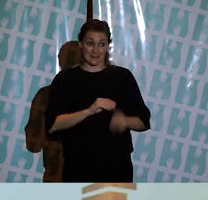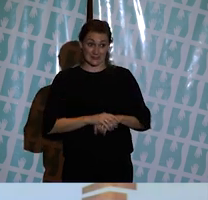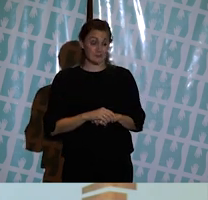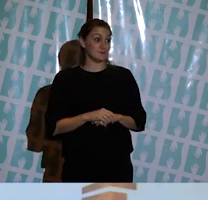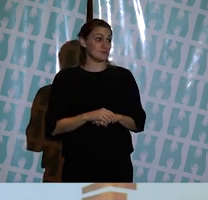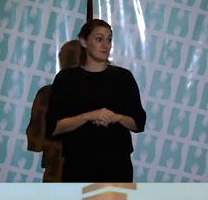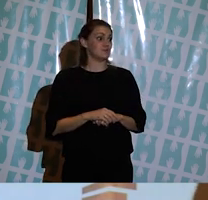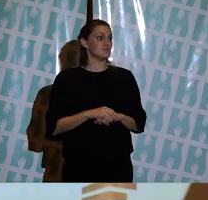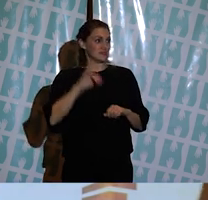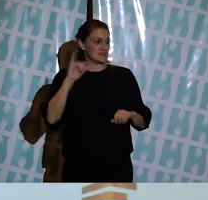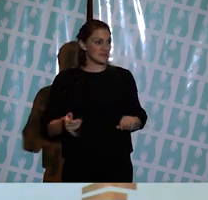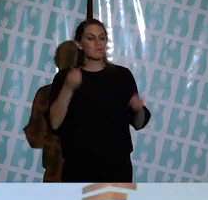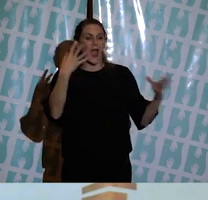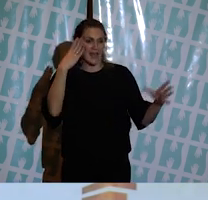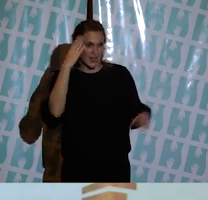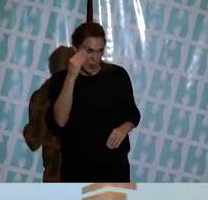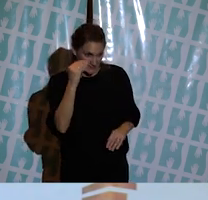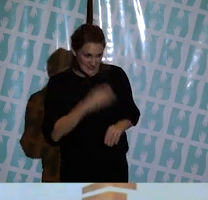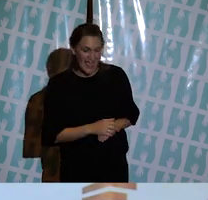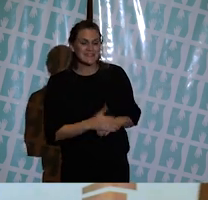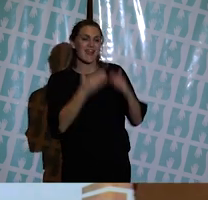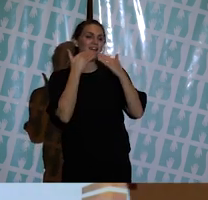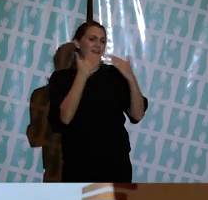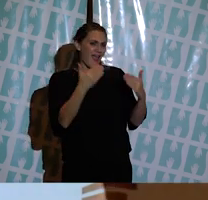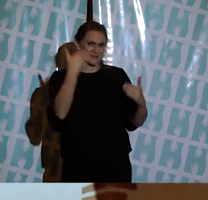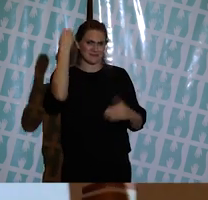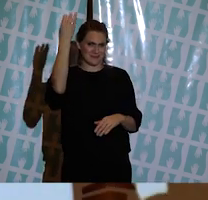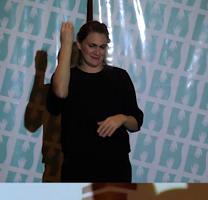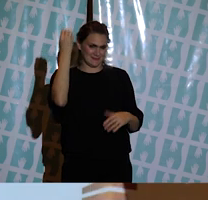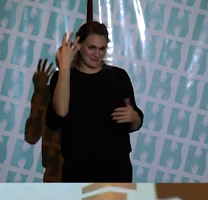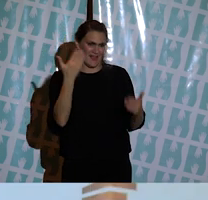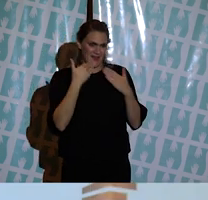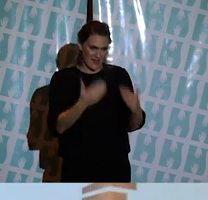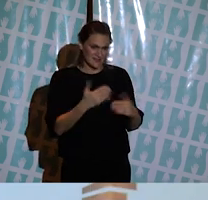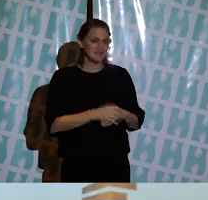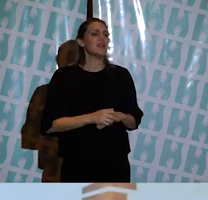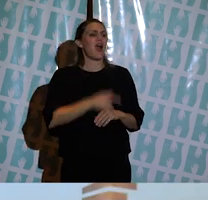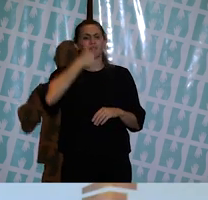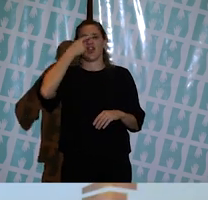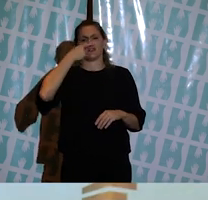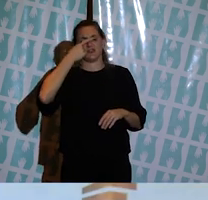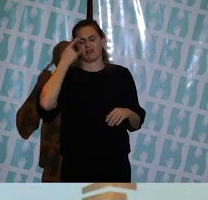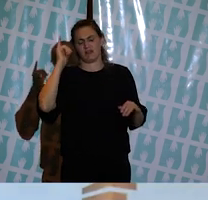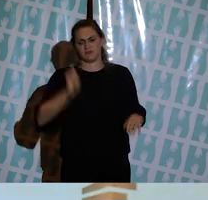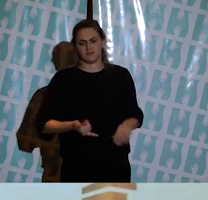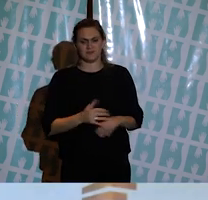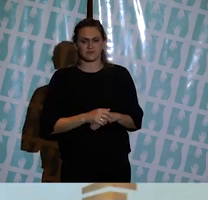Sí, buenas noches, muchas gracias por la conferencia, muy interesante.